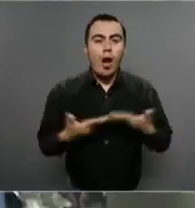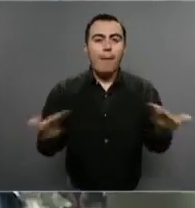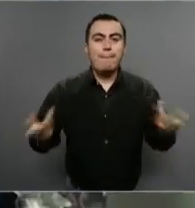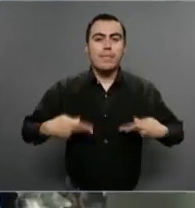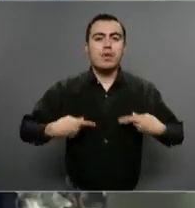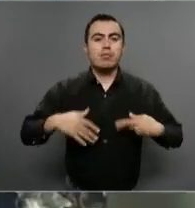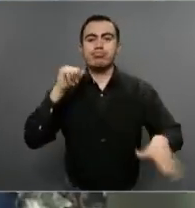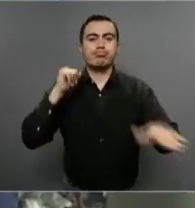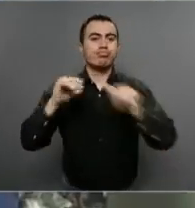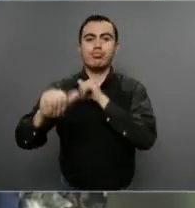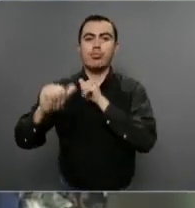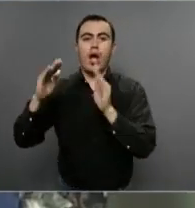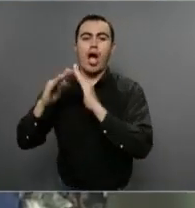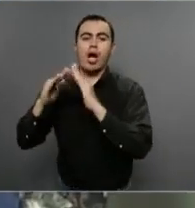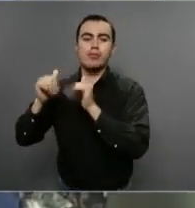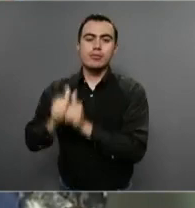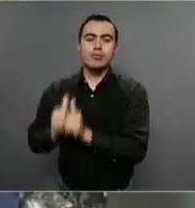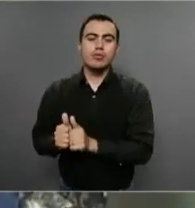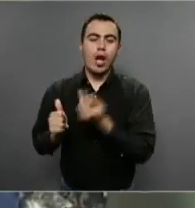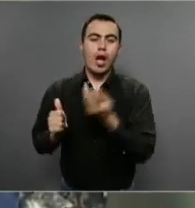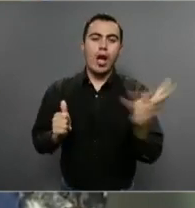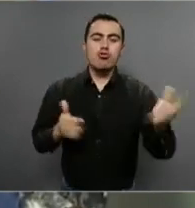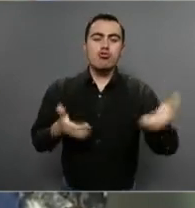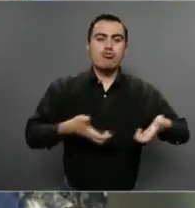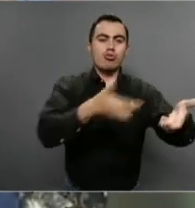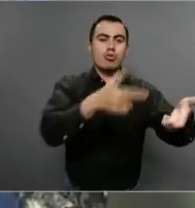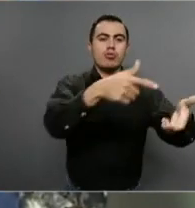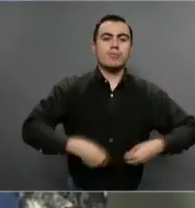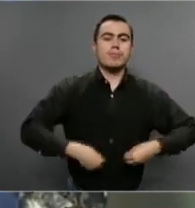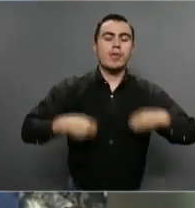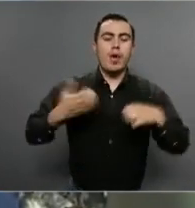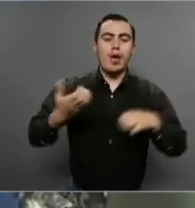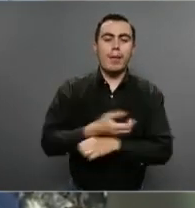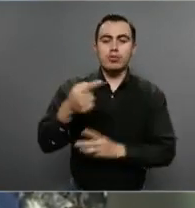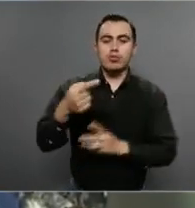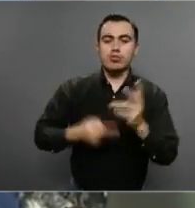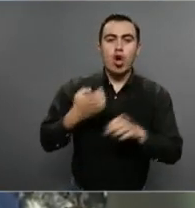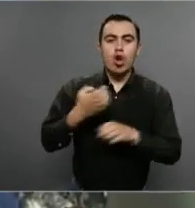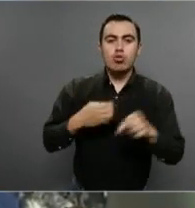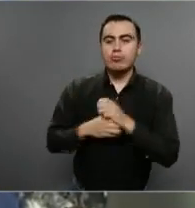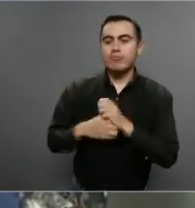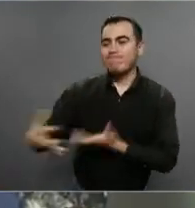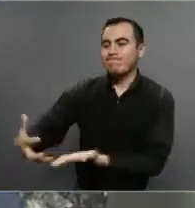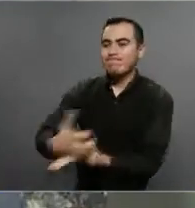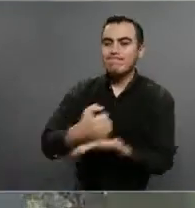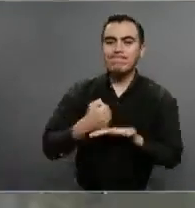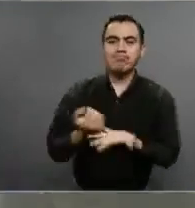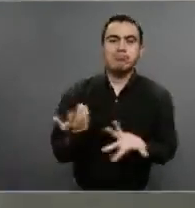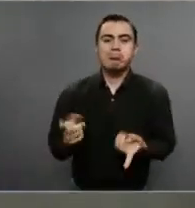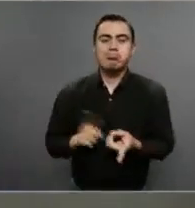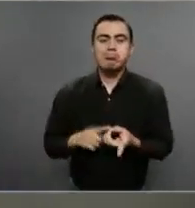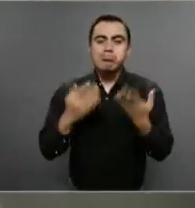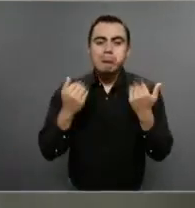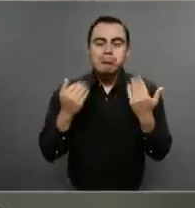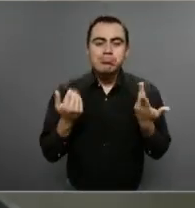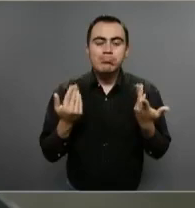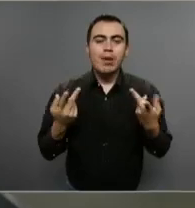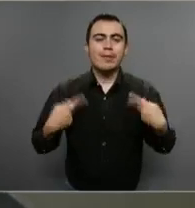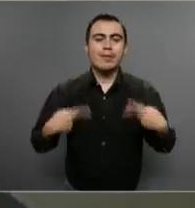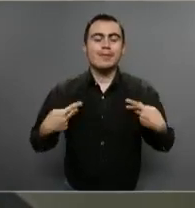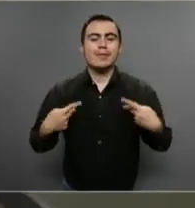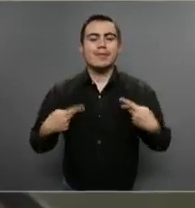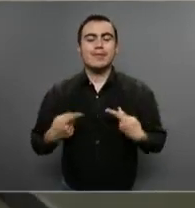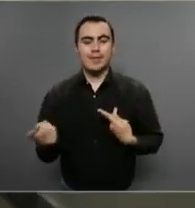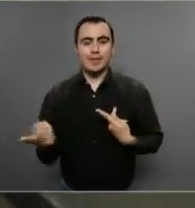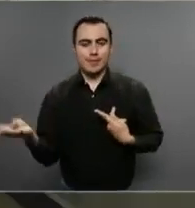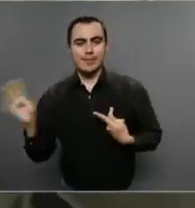recursos, entonces sí necesitamos pues, que la gente sea sensible y quienes salgan a pasear a su perro, quienes tengan que